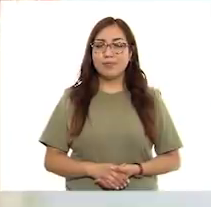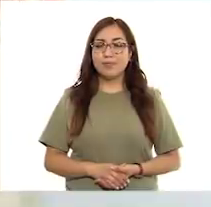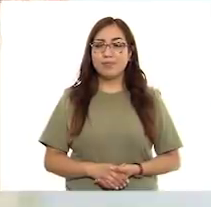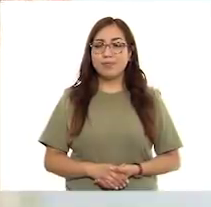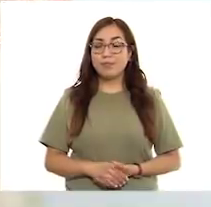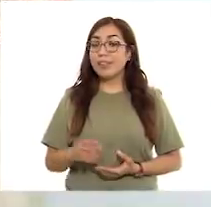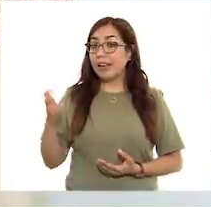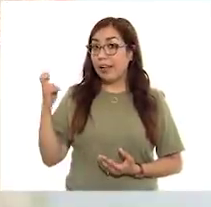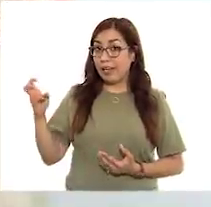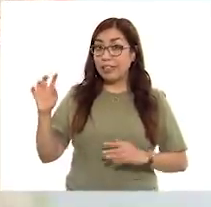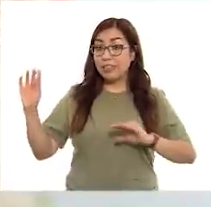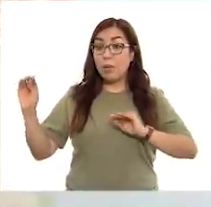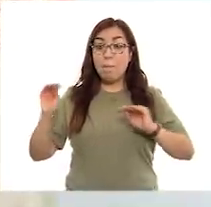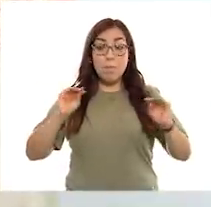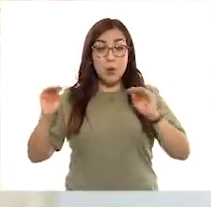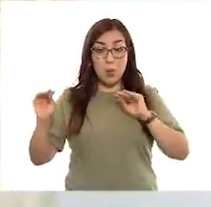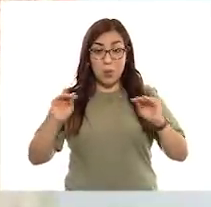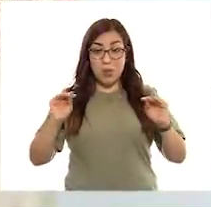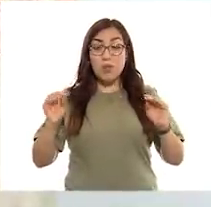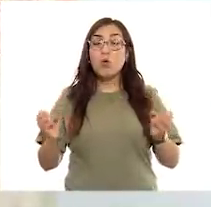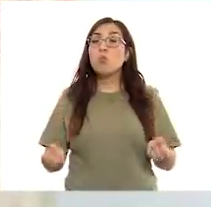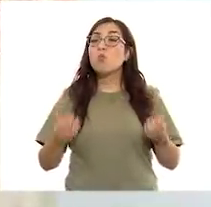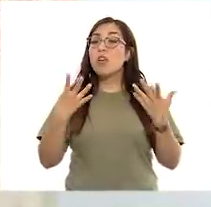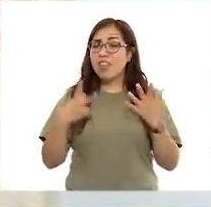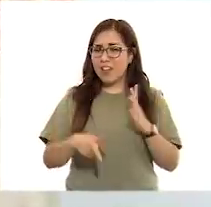lo haremos una,